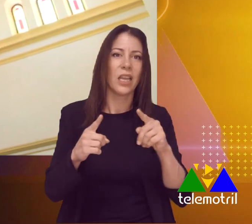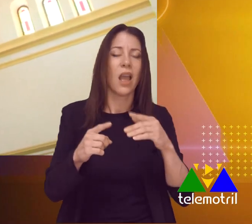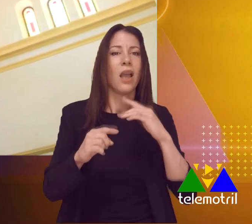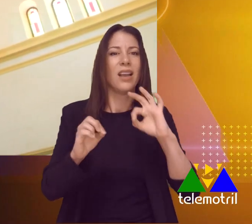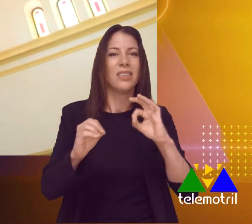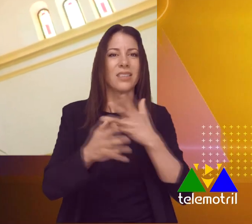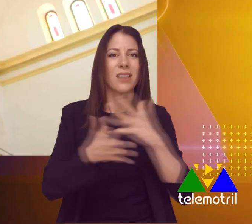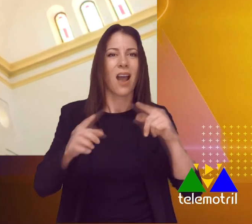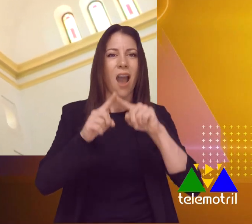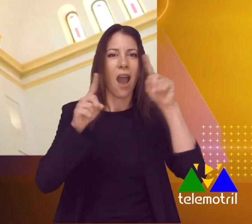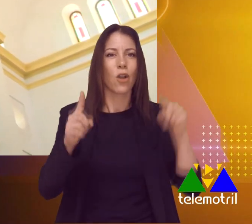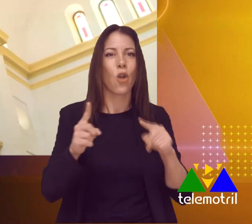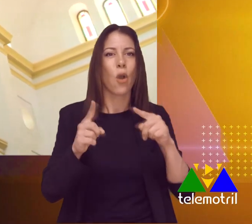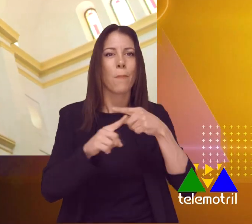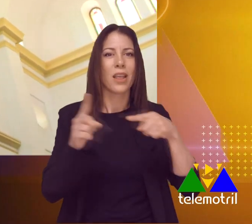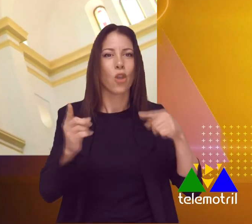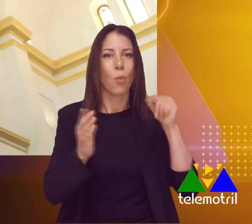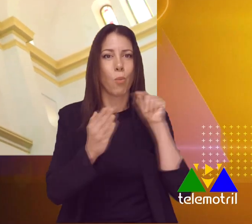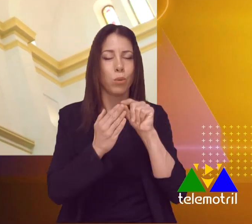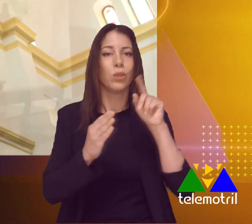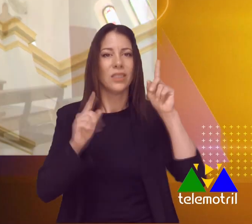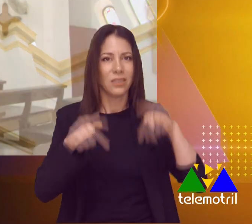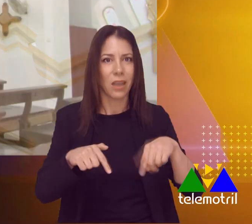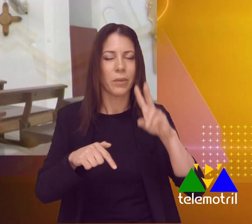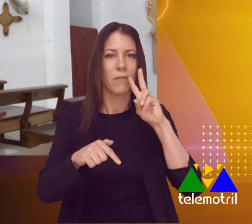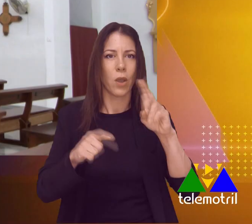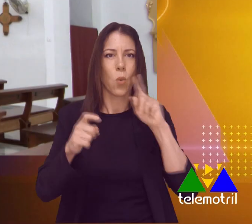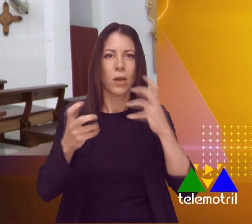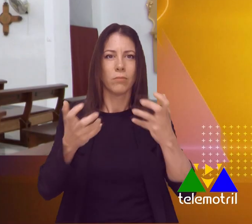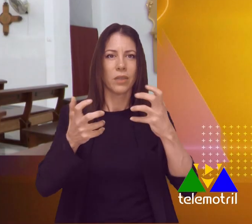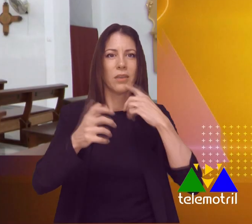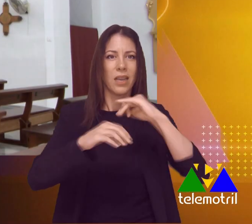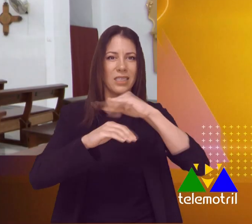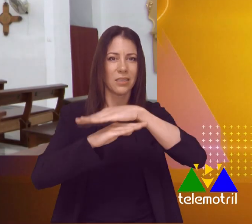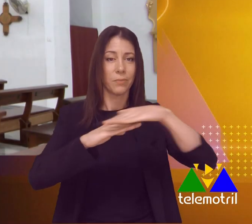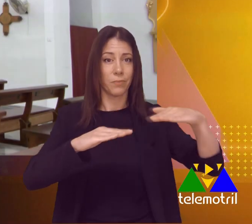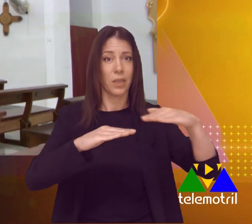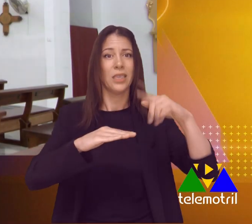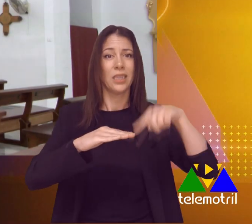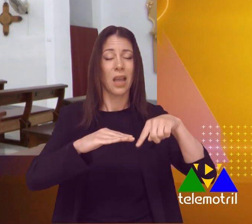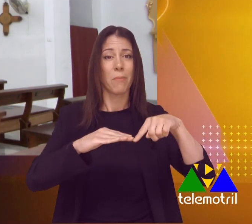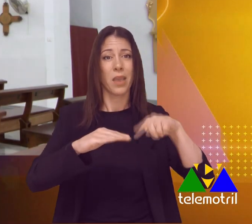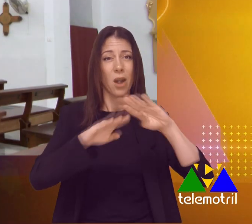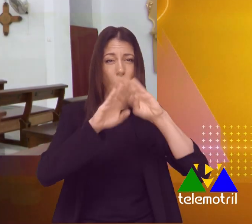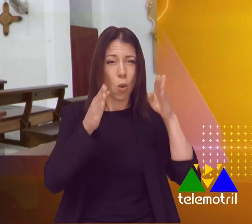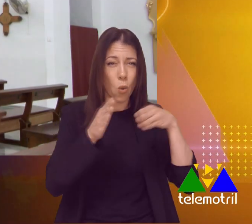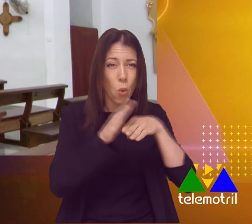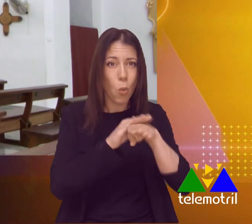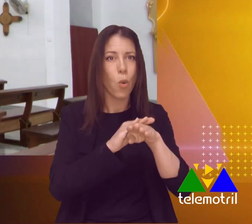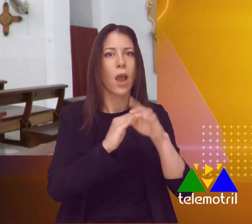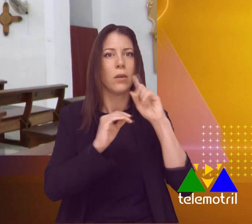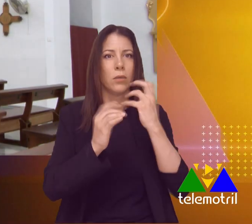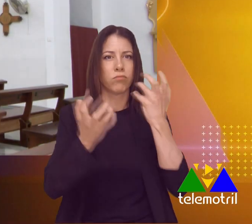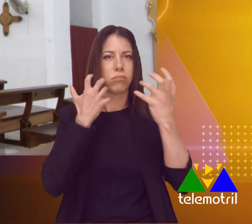es una nave de salón con arcos fajones que sí que están resaltados y con esa magnífica bóveda, cúpula